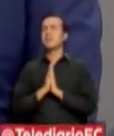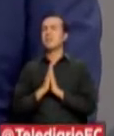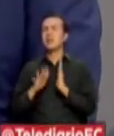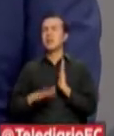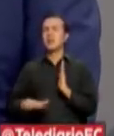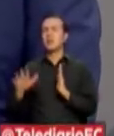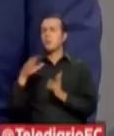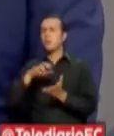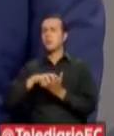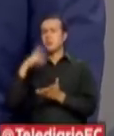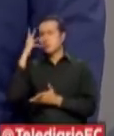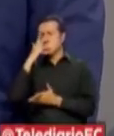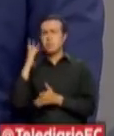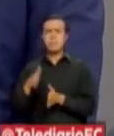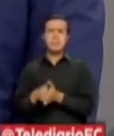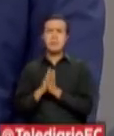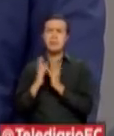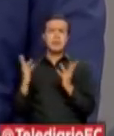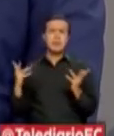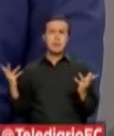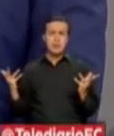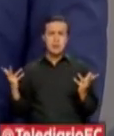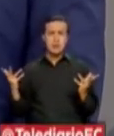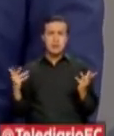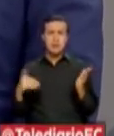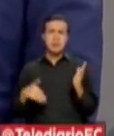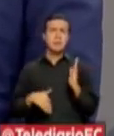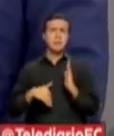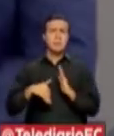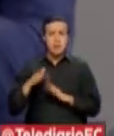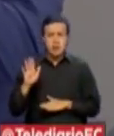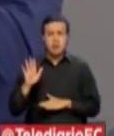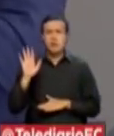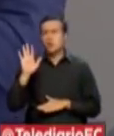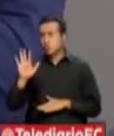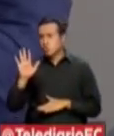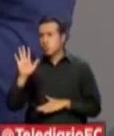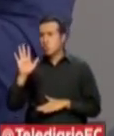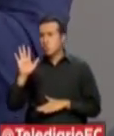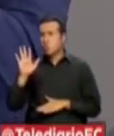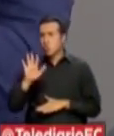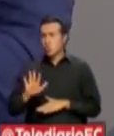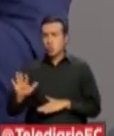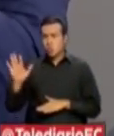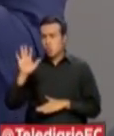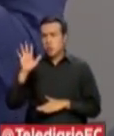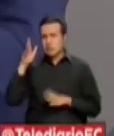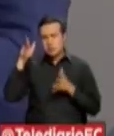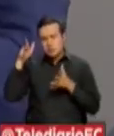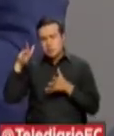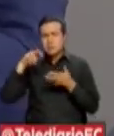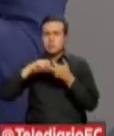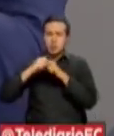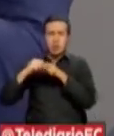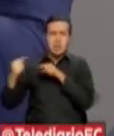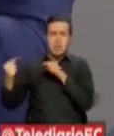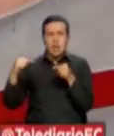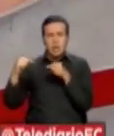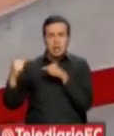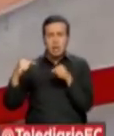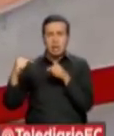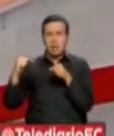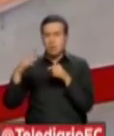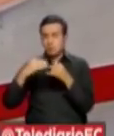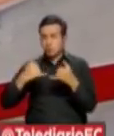en la provincia de esmeraldas y sobre todo desde la perspectiva de que este foco de conflictividad generado